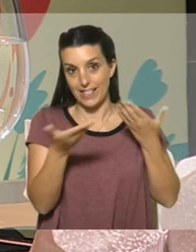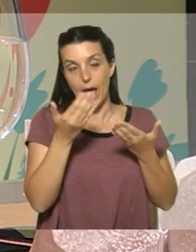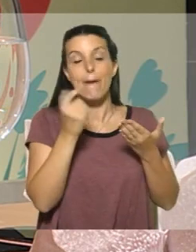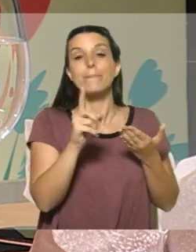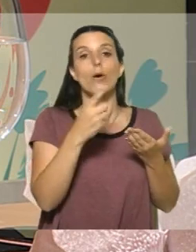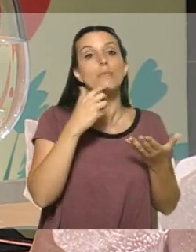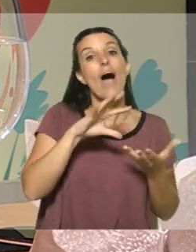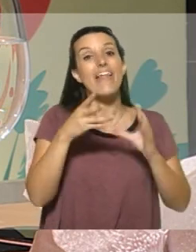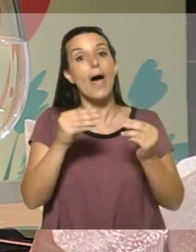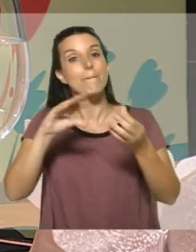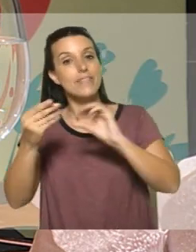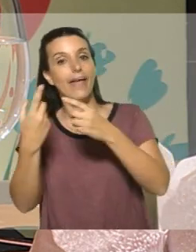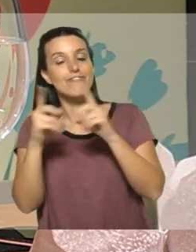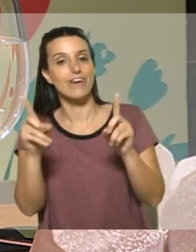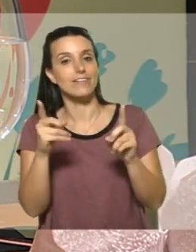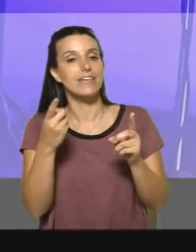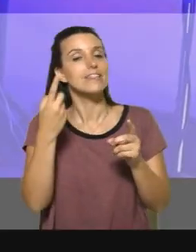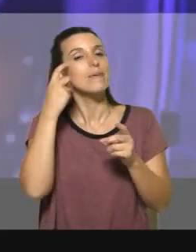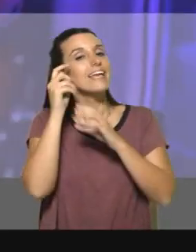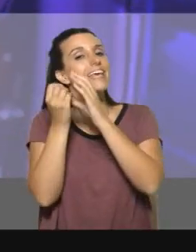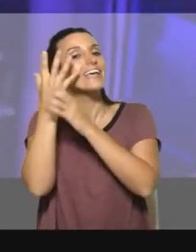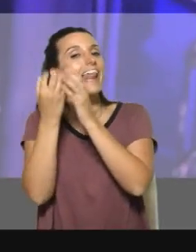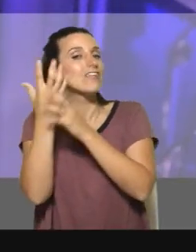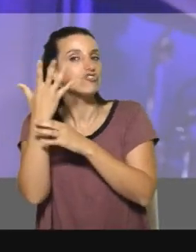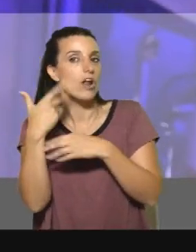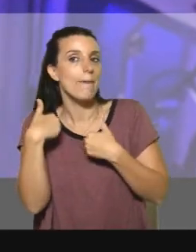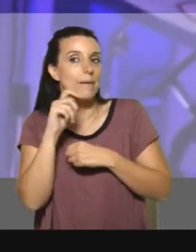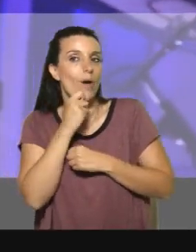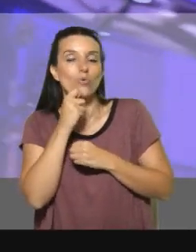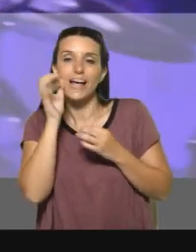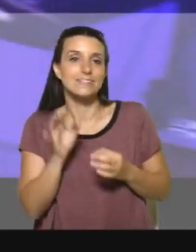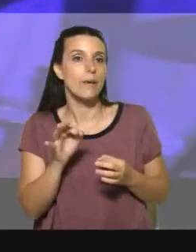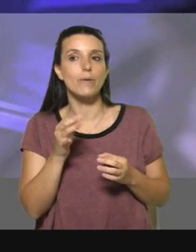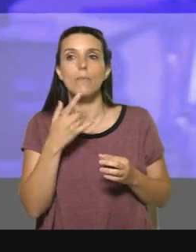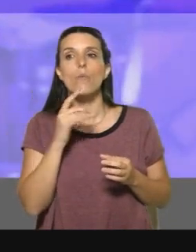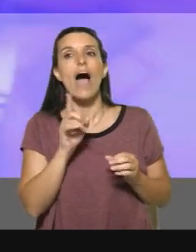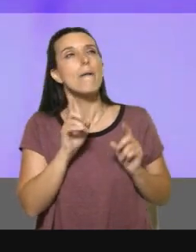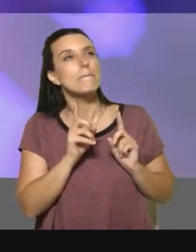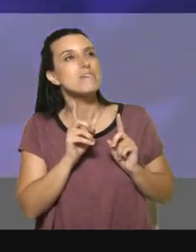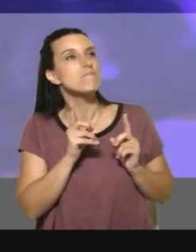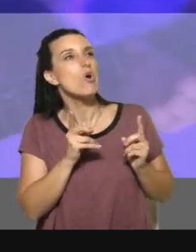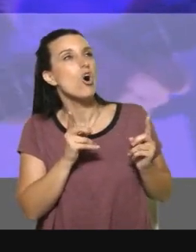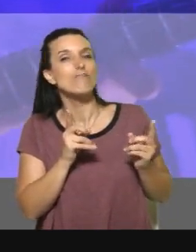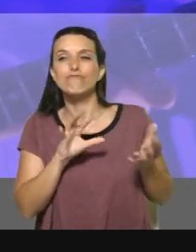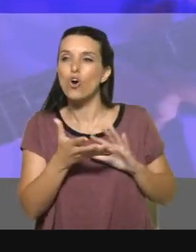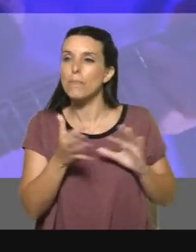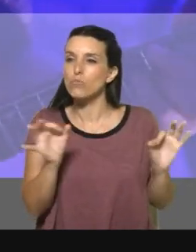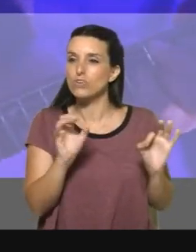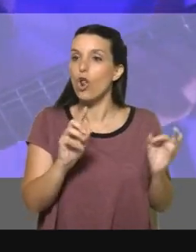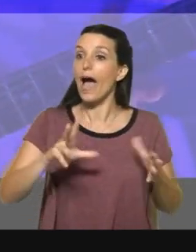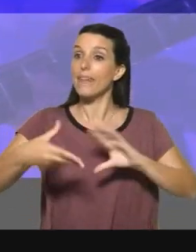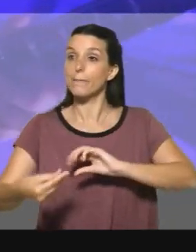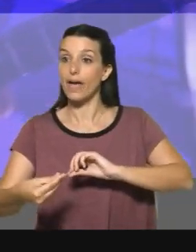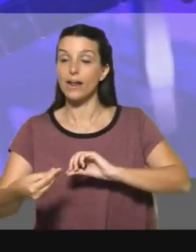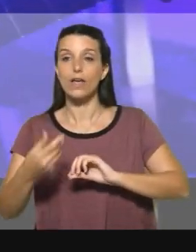show tiene mucho de improvisación. Entonces, nos gusta, a mí particularmente, siempre para cada show me gusta dar algo diferente, viste, que digamos, cada show